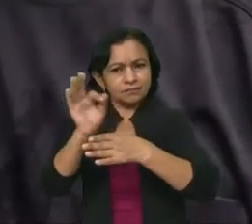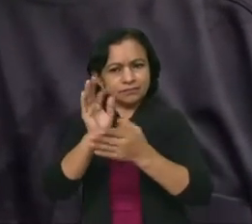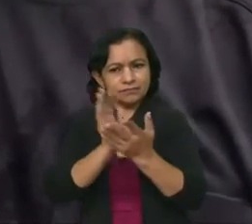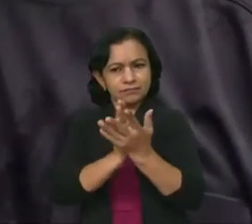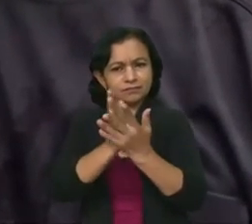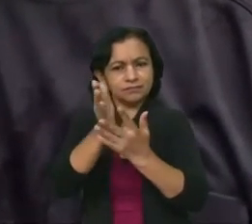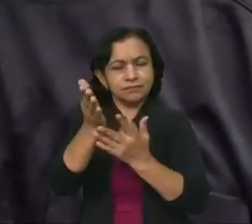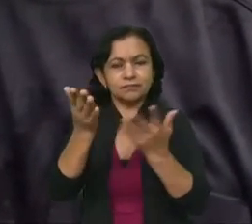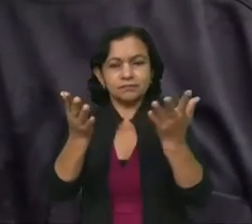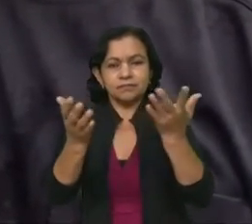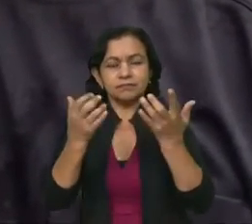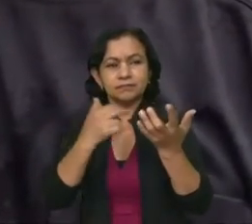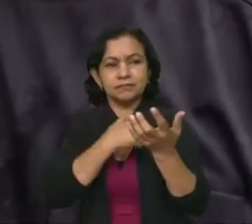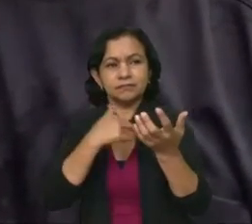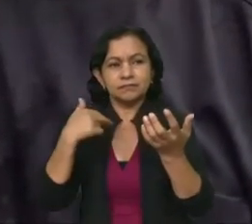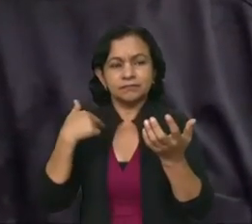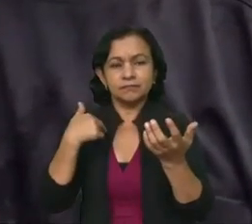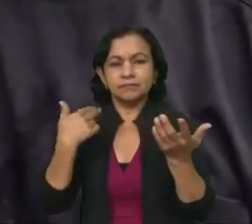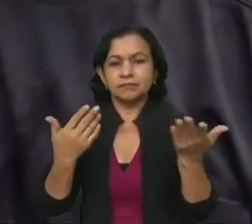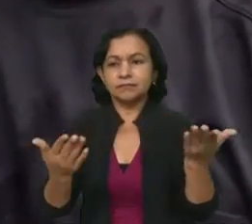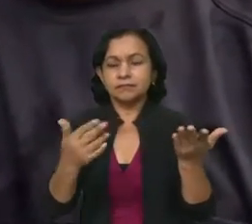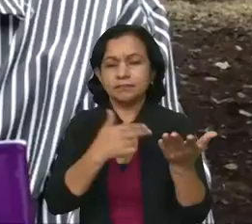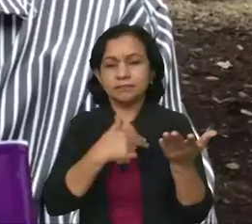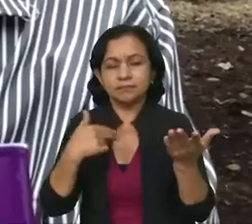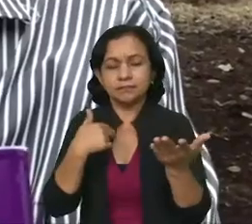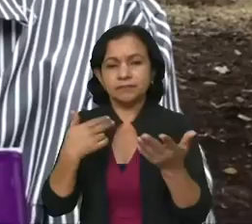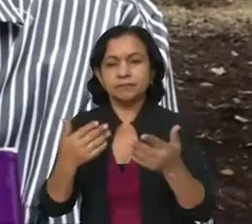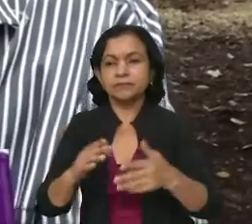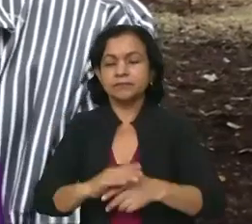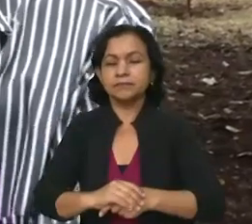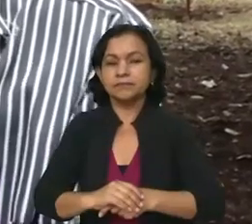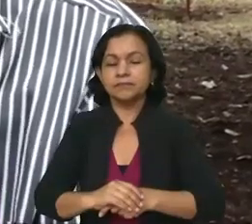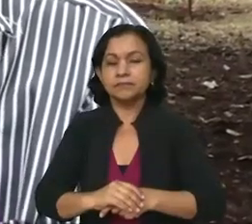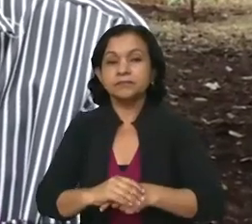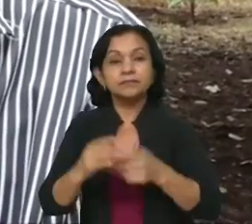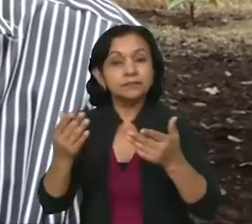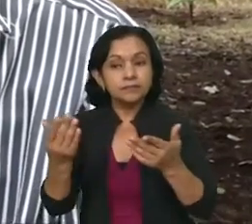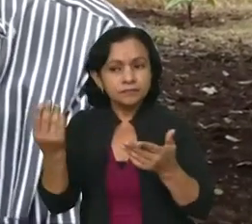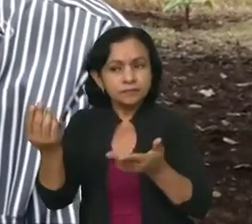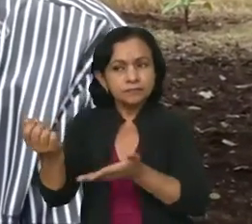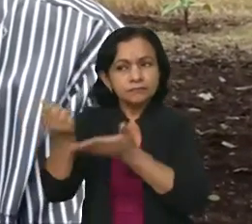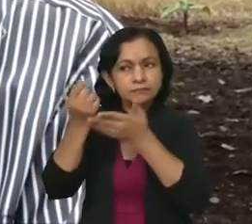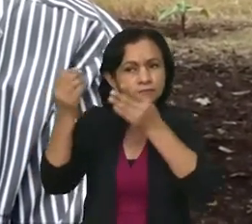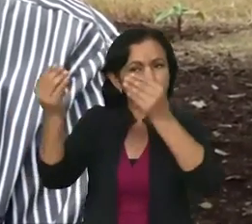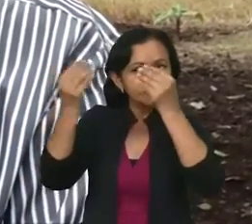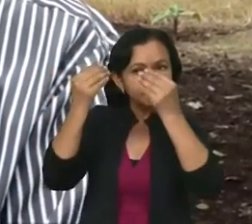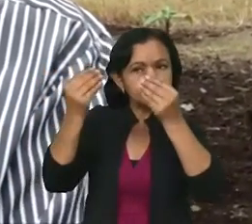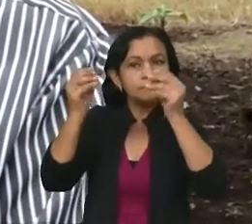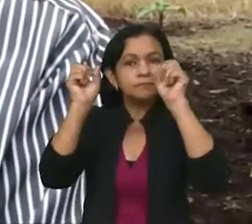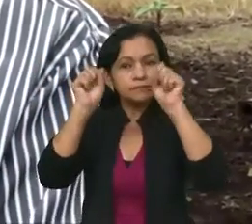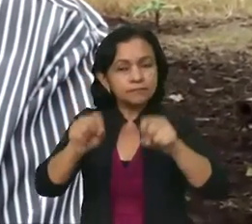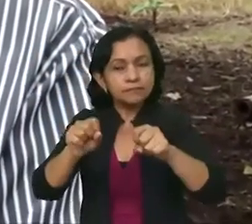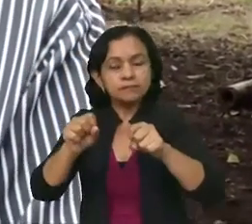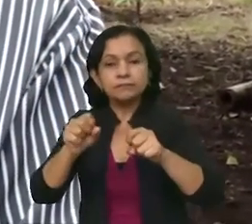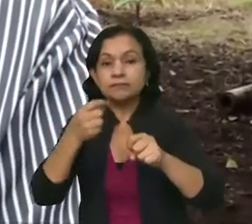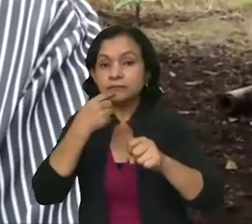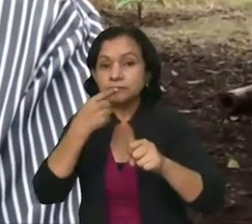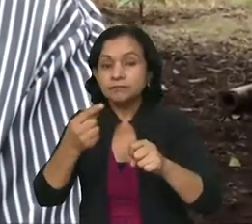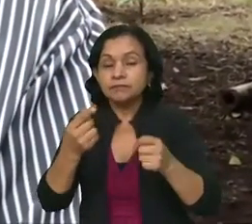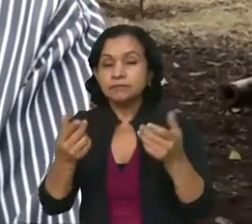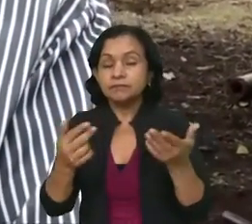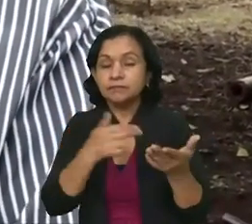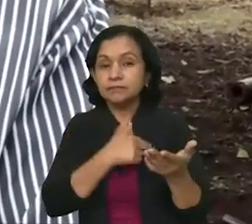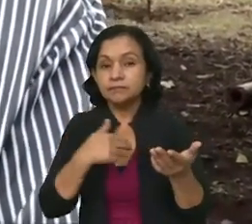a tratar a darle buen mantenimiento para tener buenos resultados. La técnica que nos están dando, nosotros podemos producir más y mejor, en